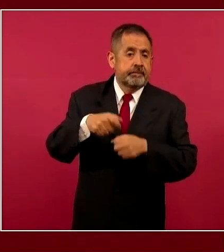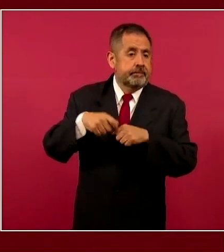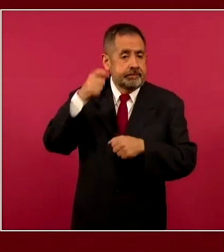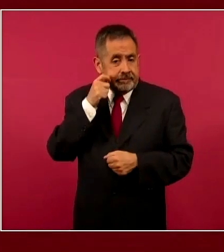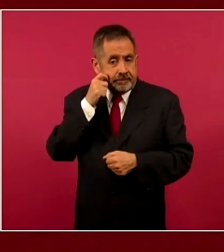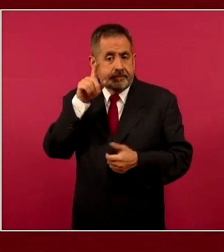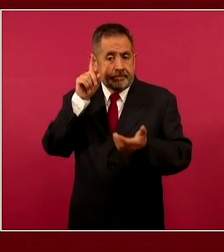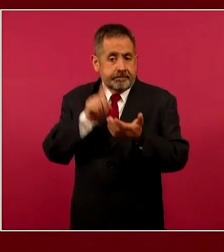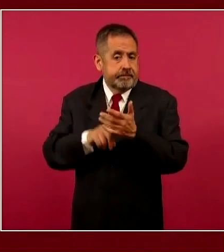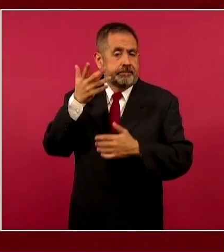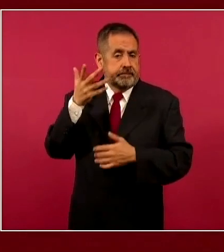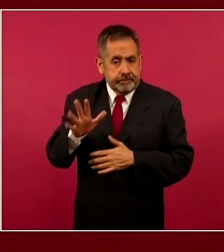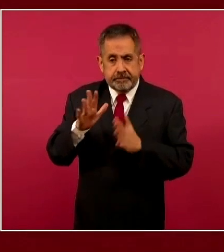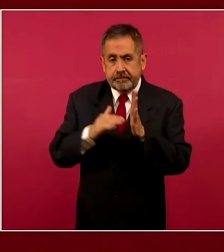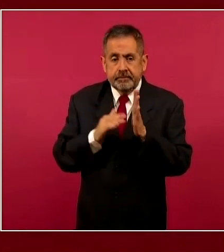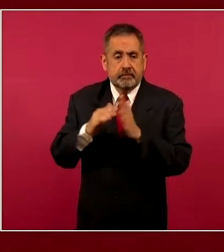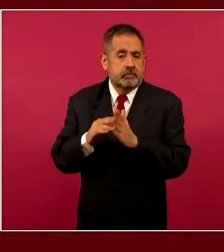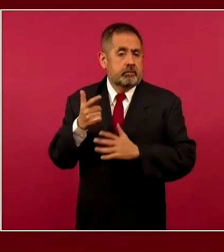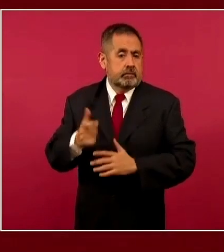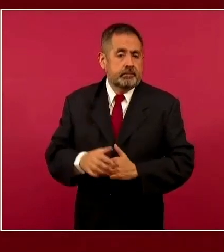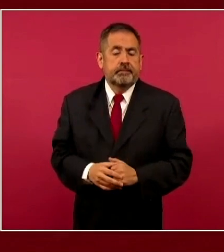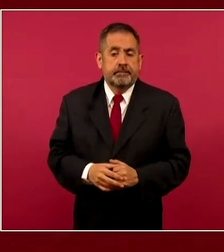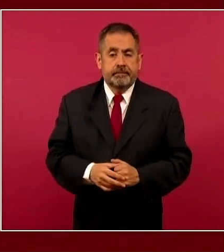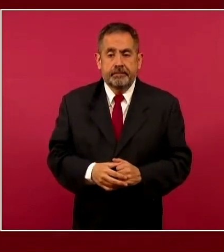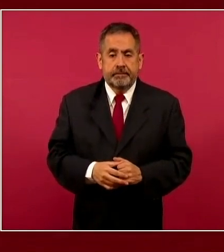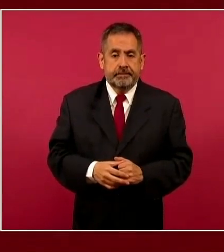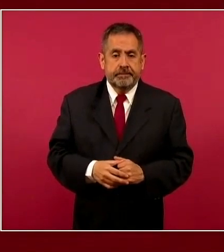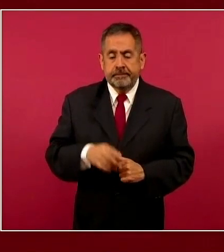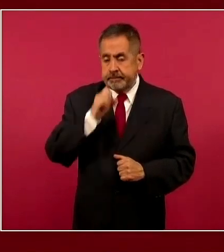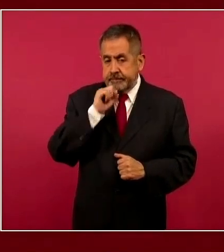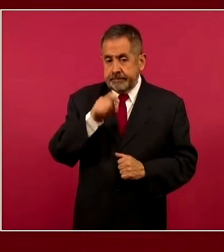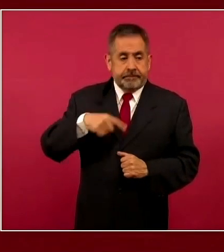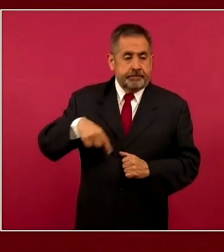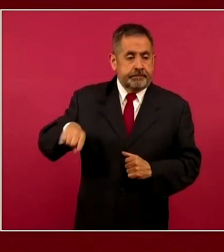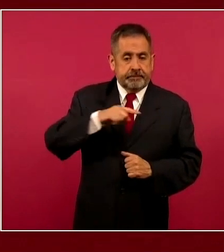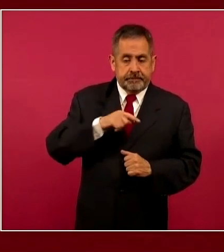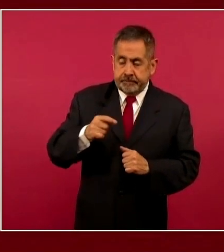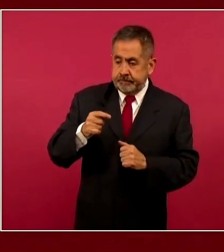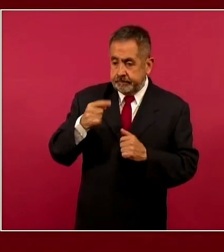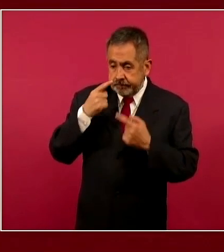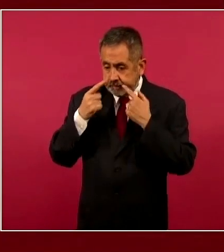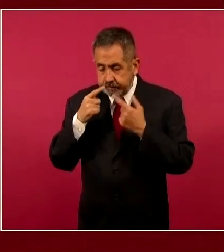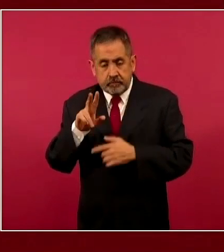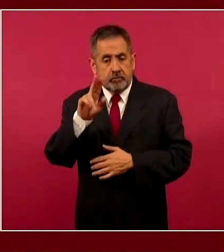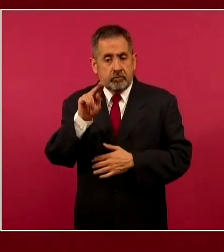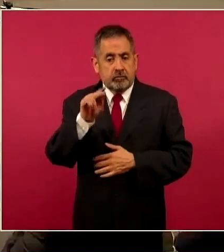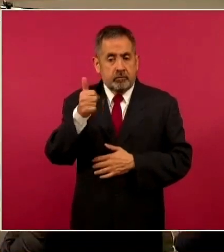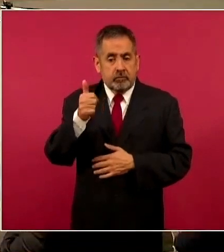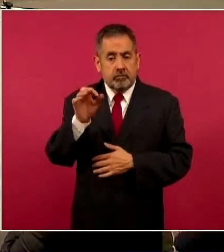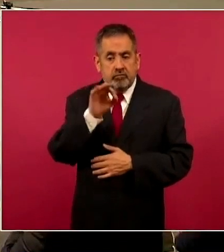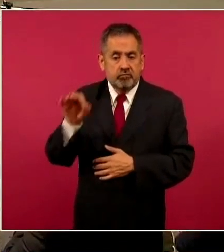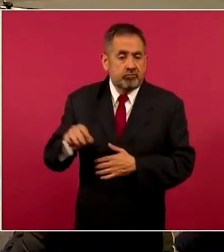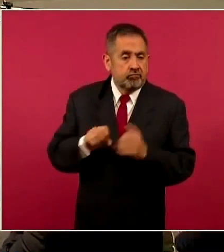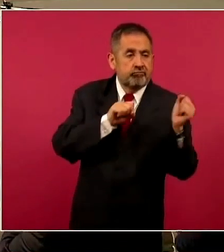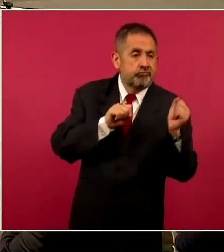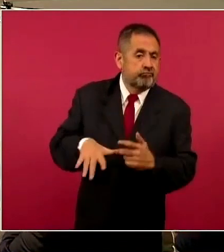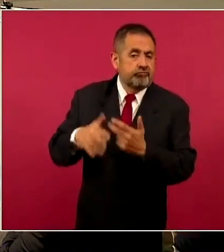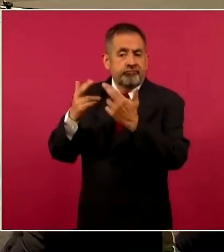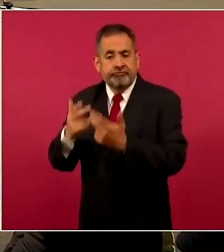es de 1,010 millones de pesos y recibimos el estado con un 86% de abasto